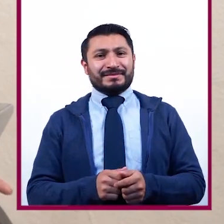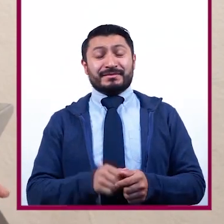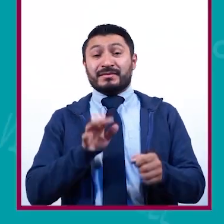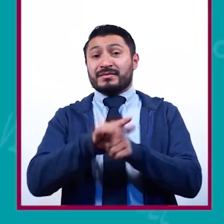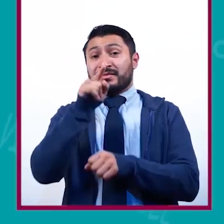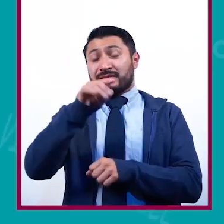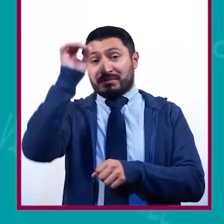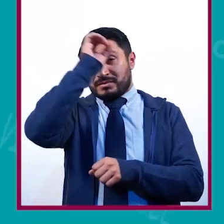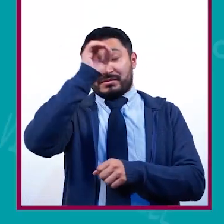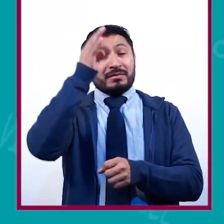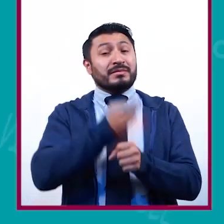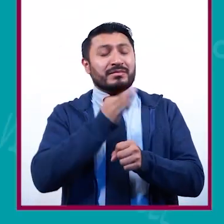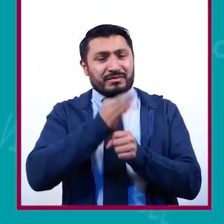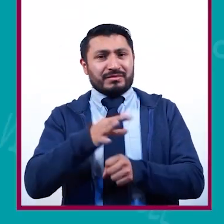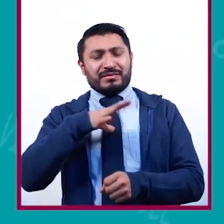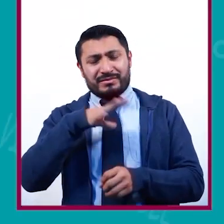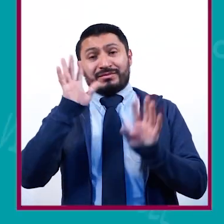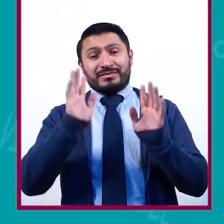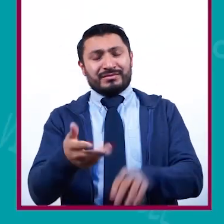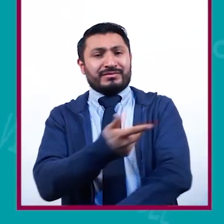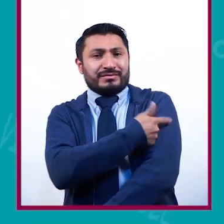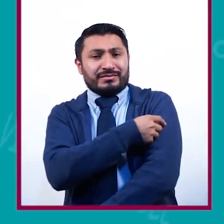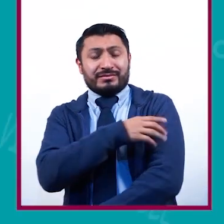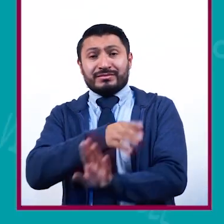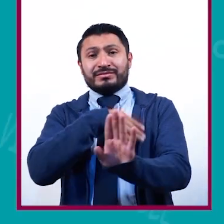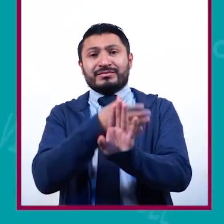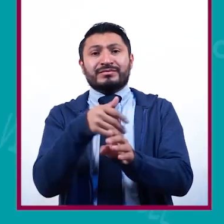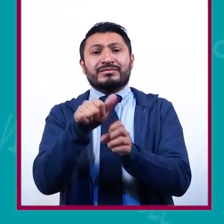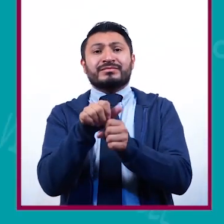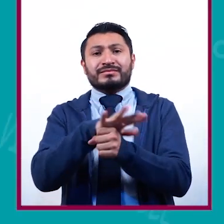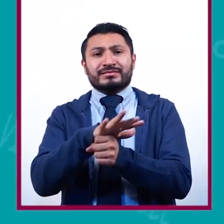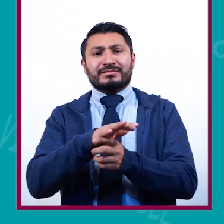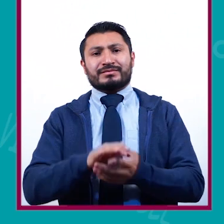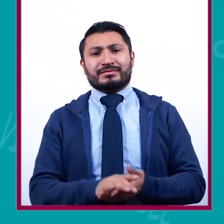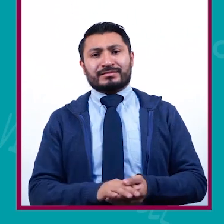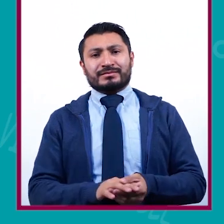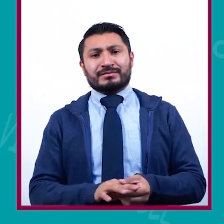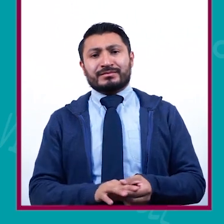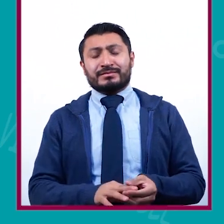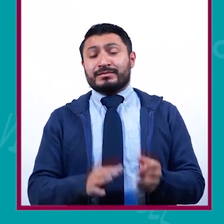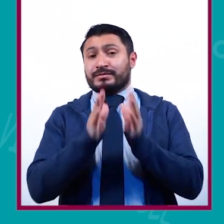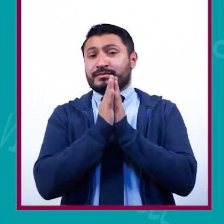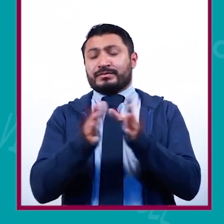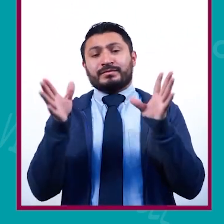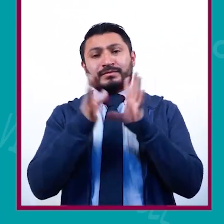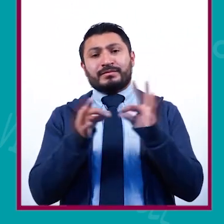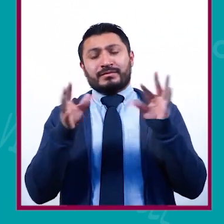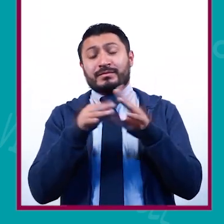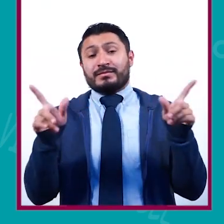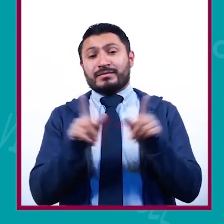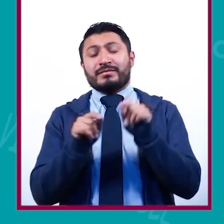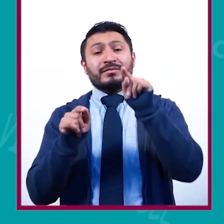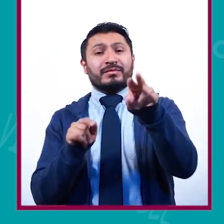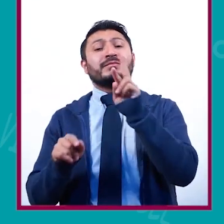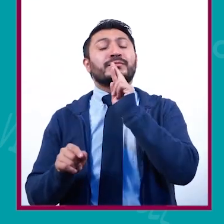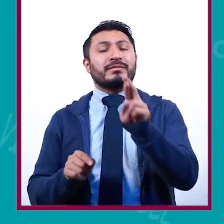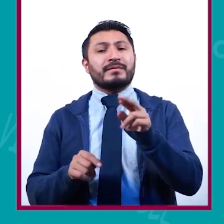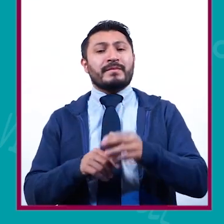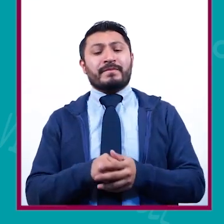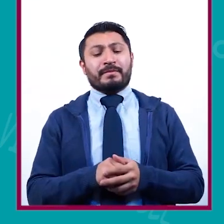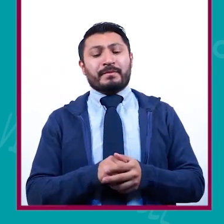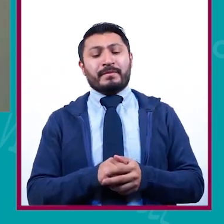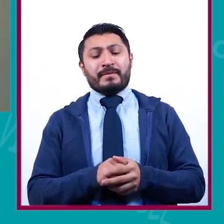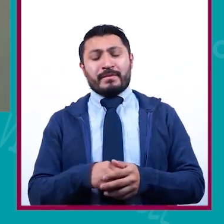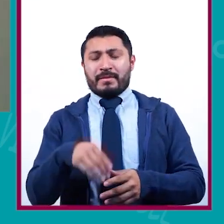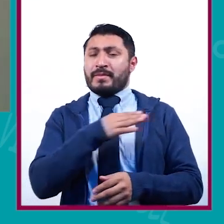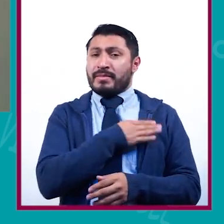¡Comenzamos! ¿Qué opinas de que actualmente exista ya una vacuna contra el COVID-19? Por favor, explica brevemente tu